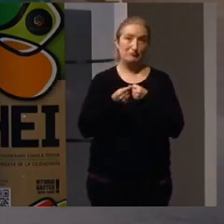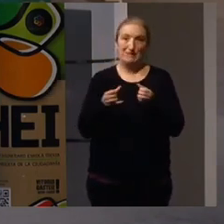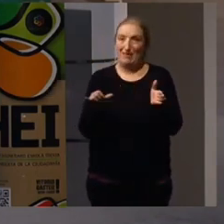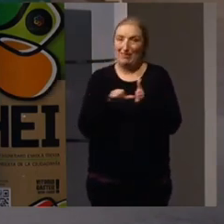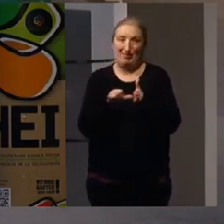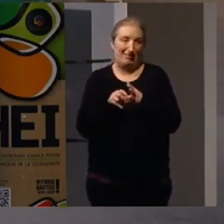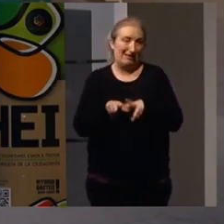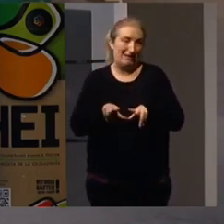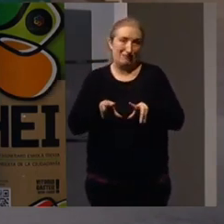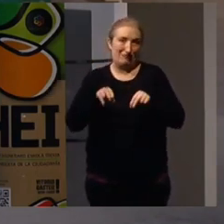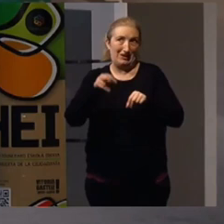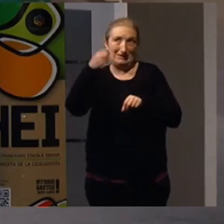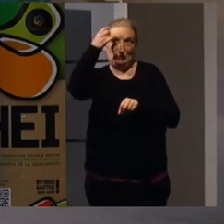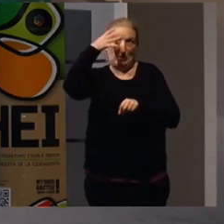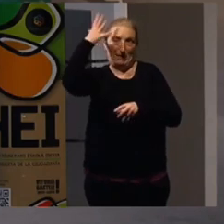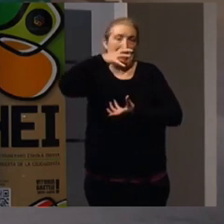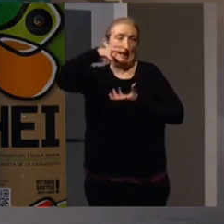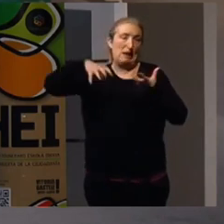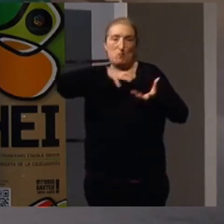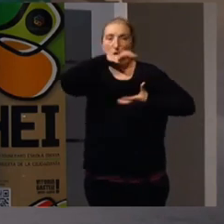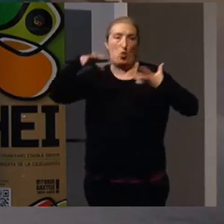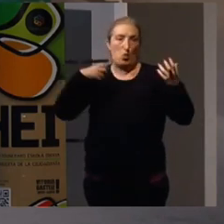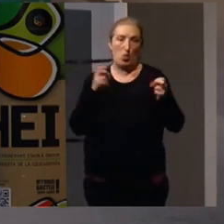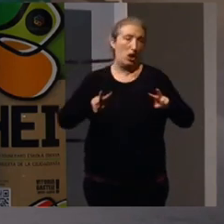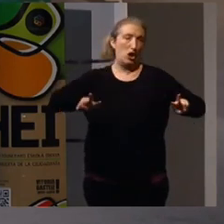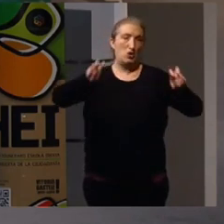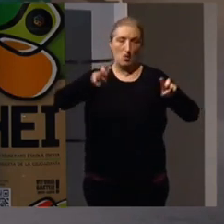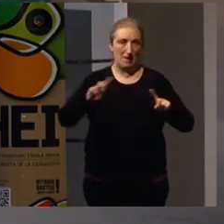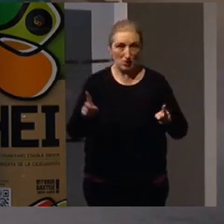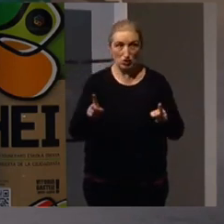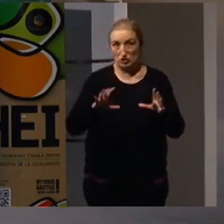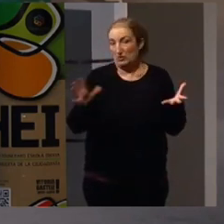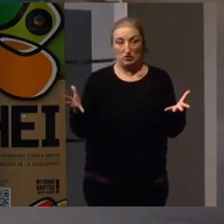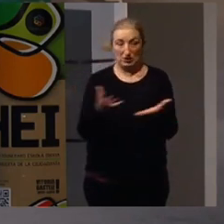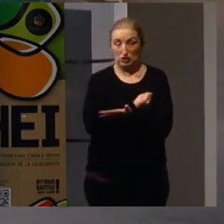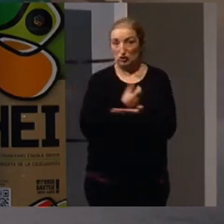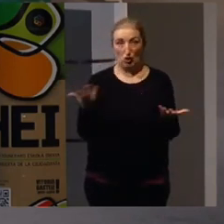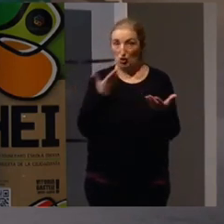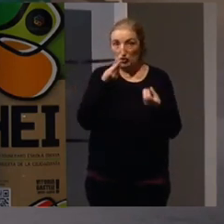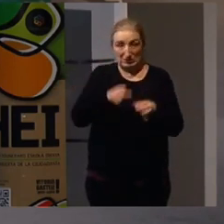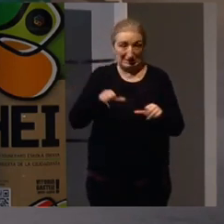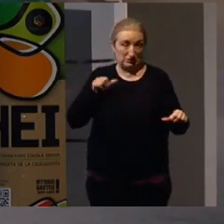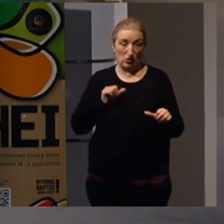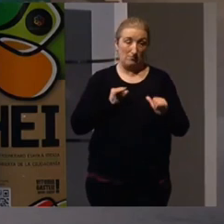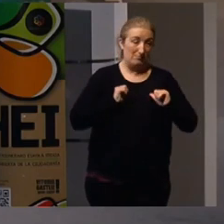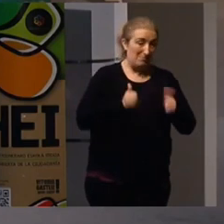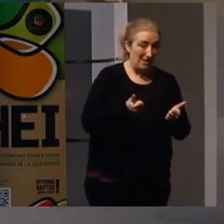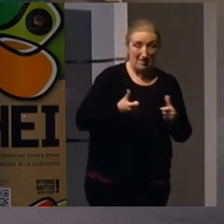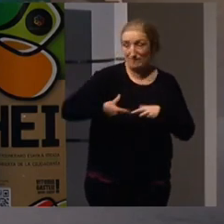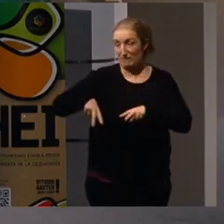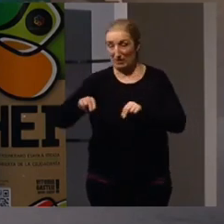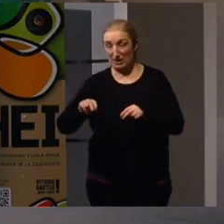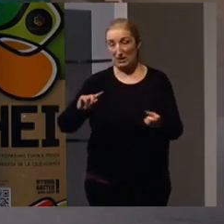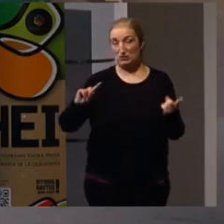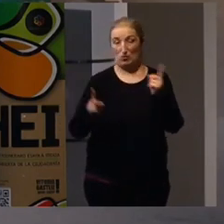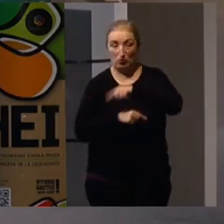a su final. Que esto no es una idea como mega revolucionaria, que decir todos los sistemas socioeconómicos son históricos, es decir, tienen un principio, tienen un final y después de uno